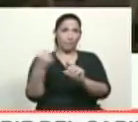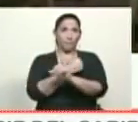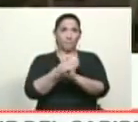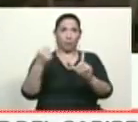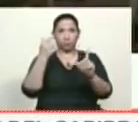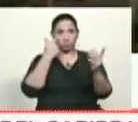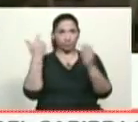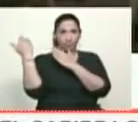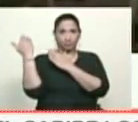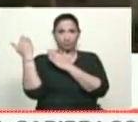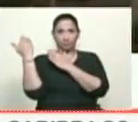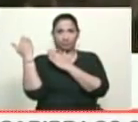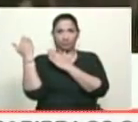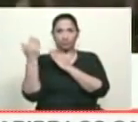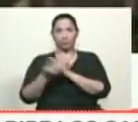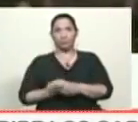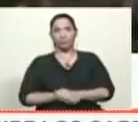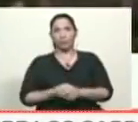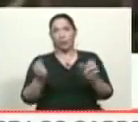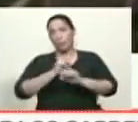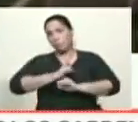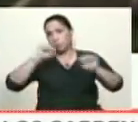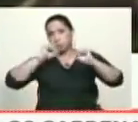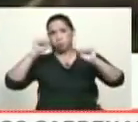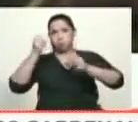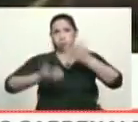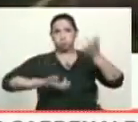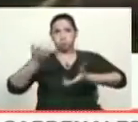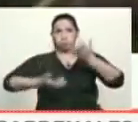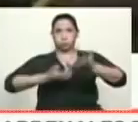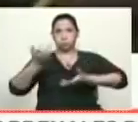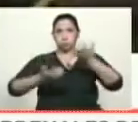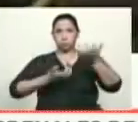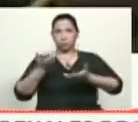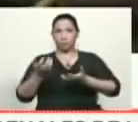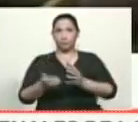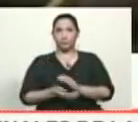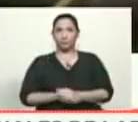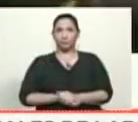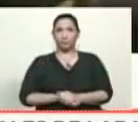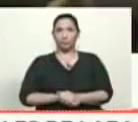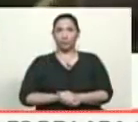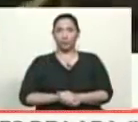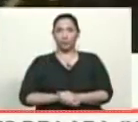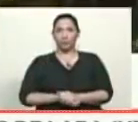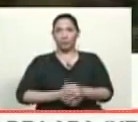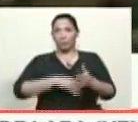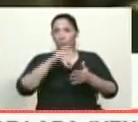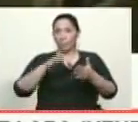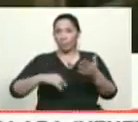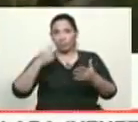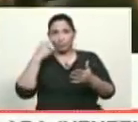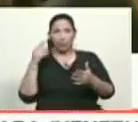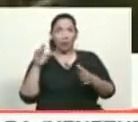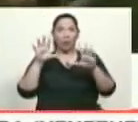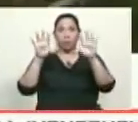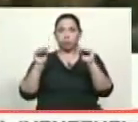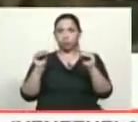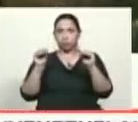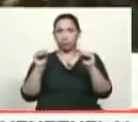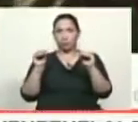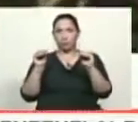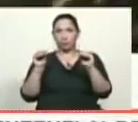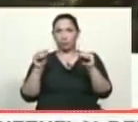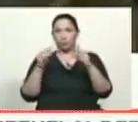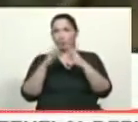que produce una explosión e incendio en la subestación Barcelona, deja sin luz prácticamente